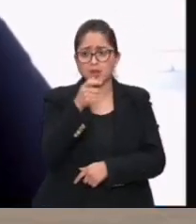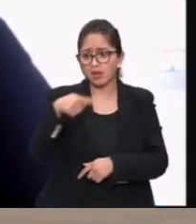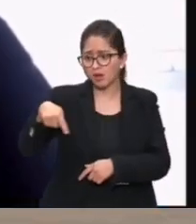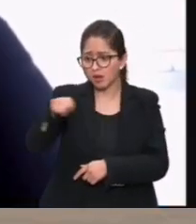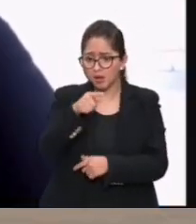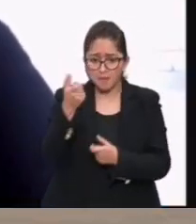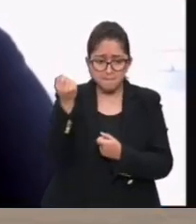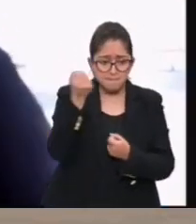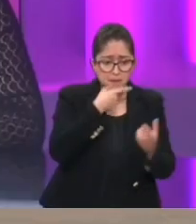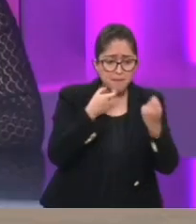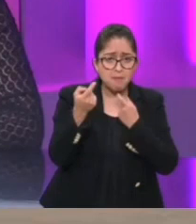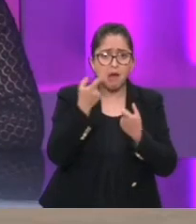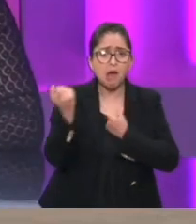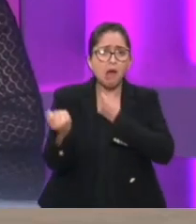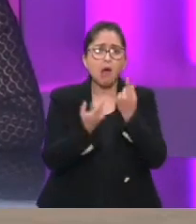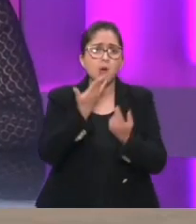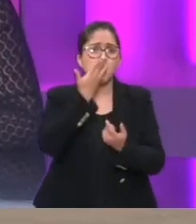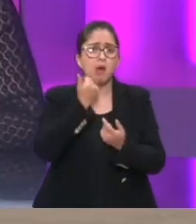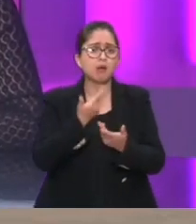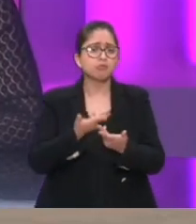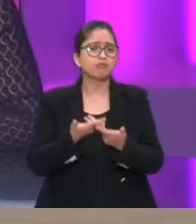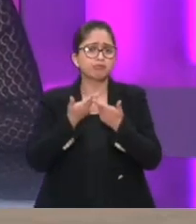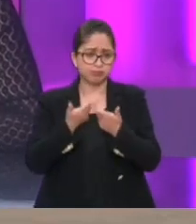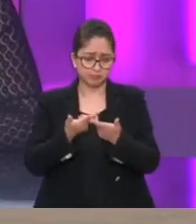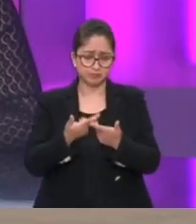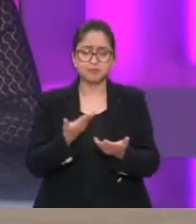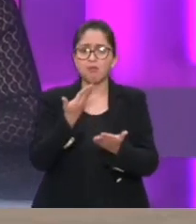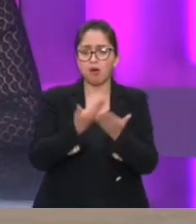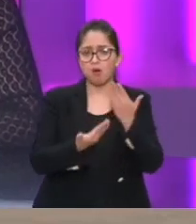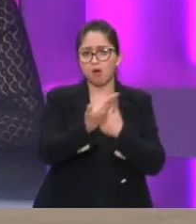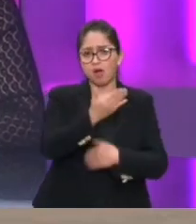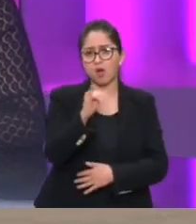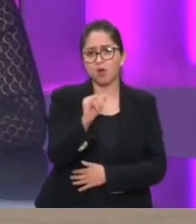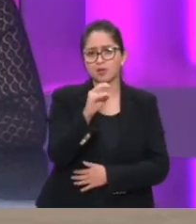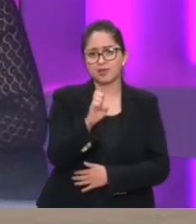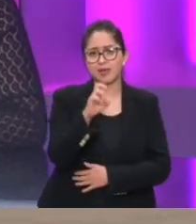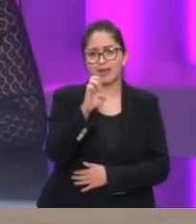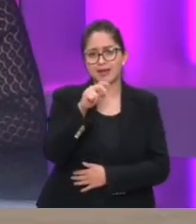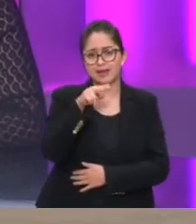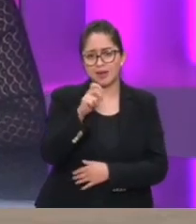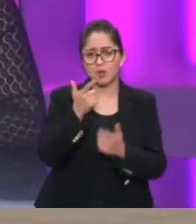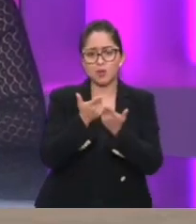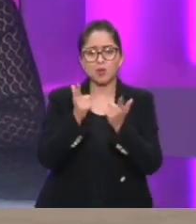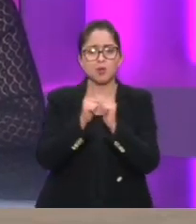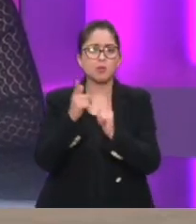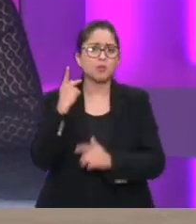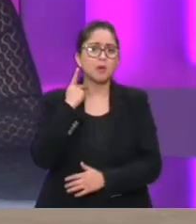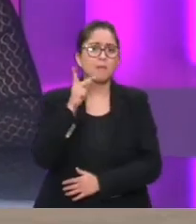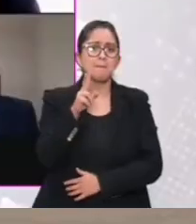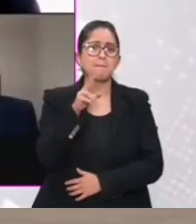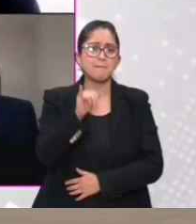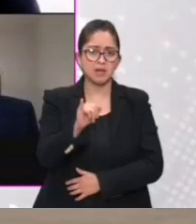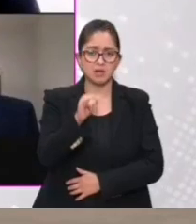suficiente. Muchas gracias. Pide la palabra ahora José Enrique Doher del PRI, por favor, hasta por un minuto.